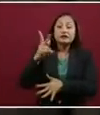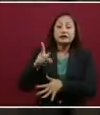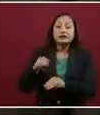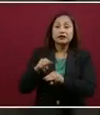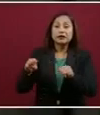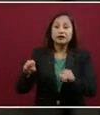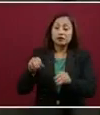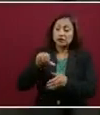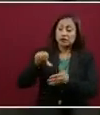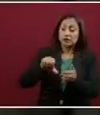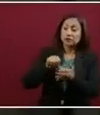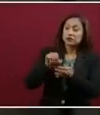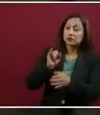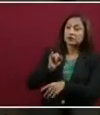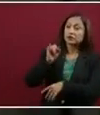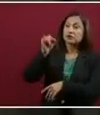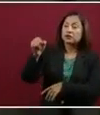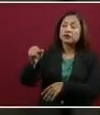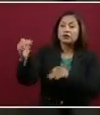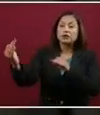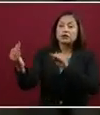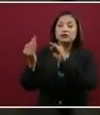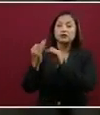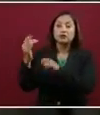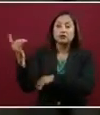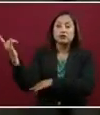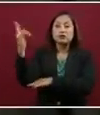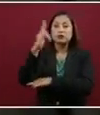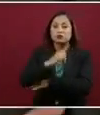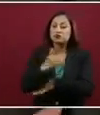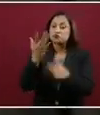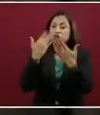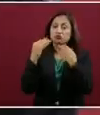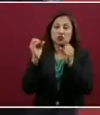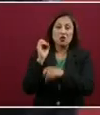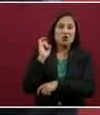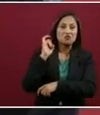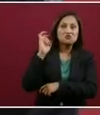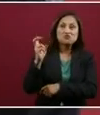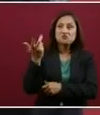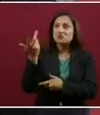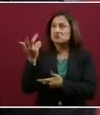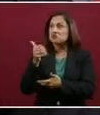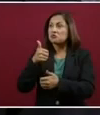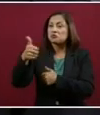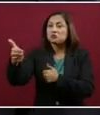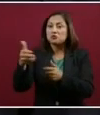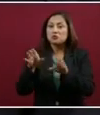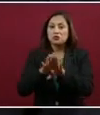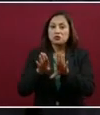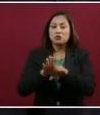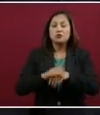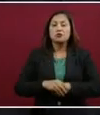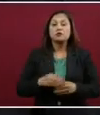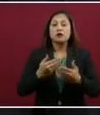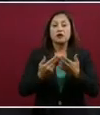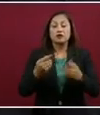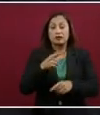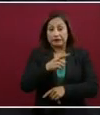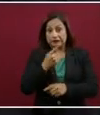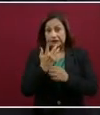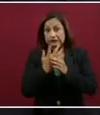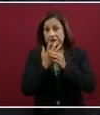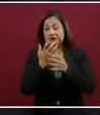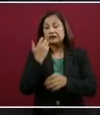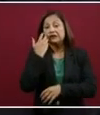la zona del aeropuerto donde no hay transporte ordinario, y se lo va a llevar a un lugar donde le